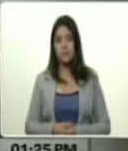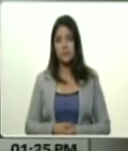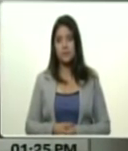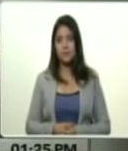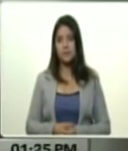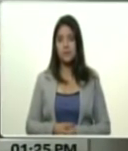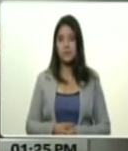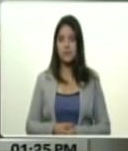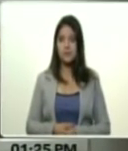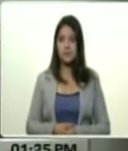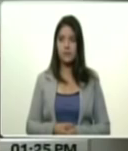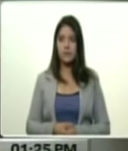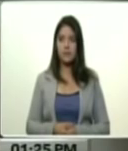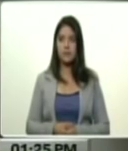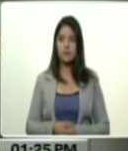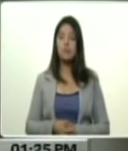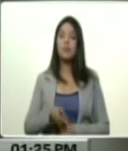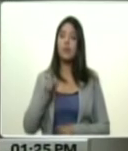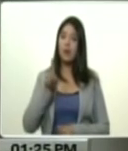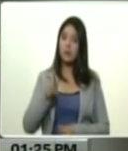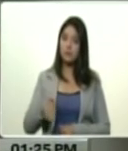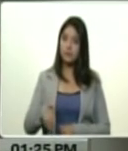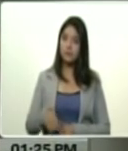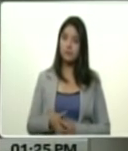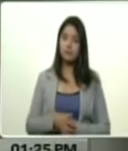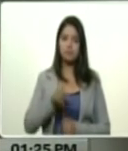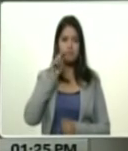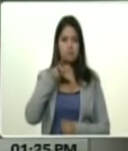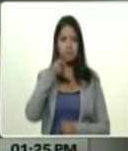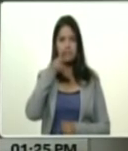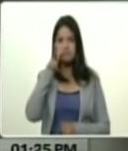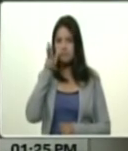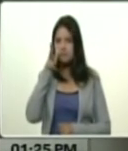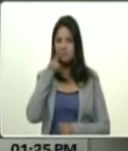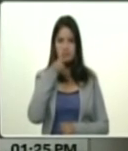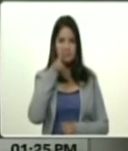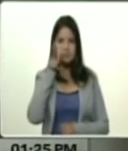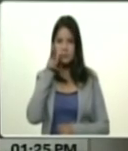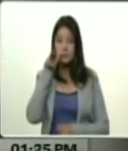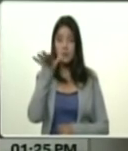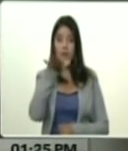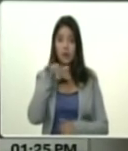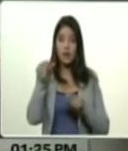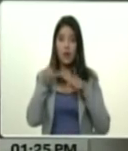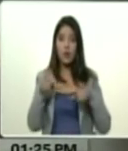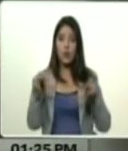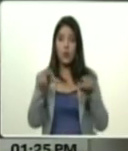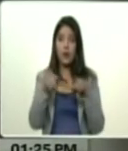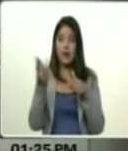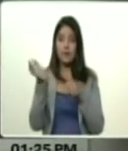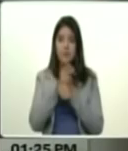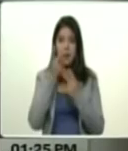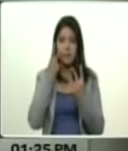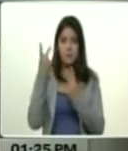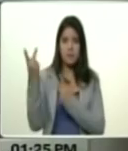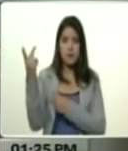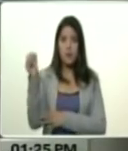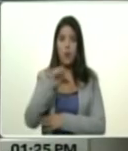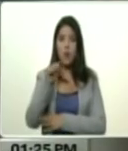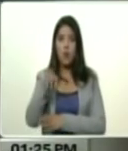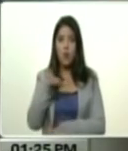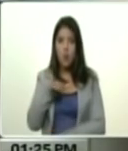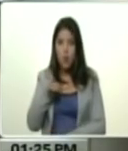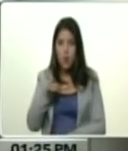También, en colección de videos con la calidad del área del sector, hemos visto el vehículo